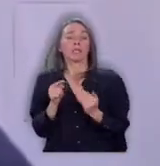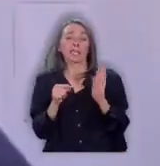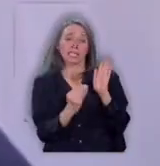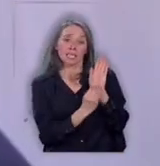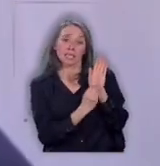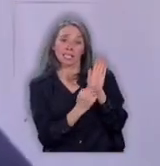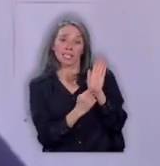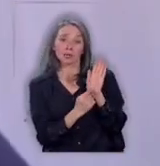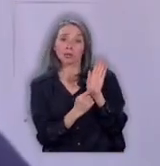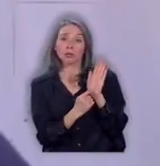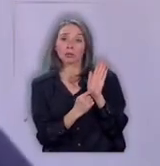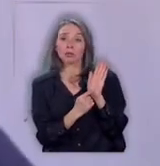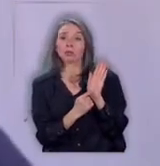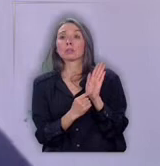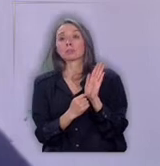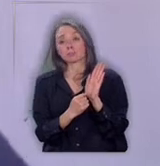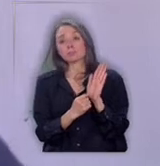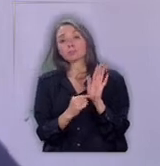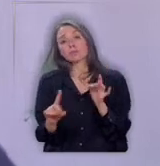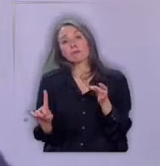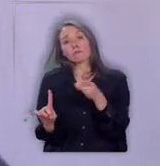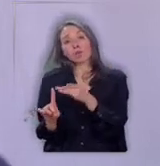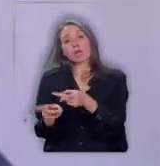parece regularmente